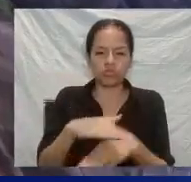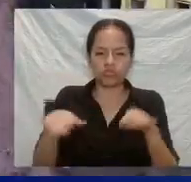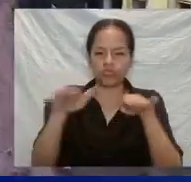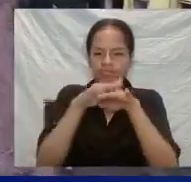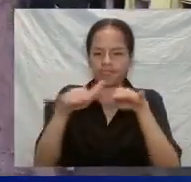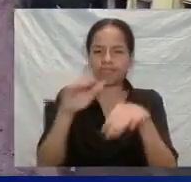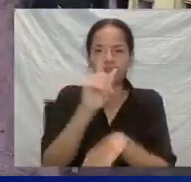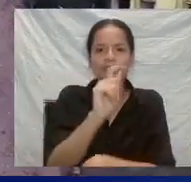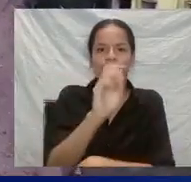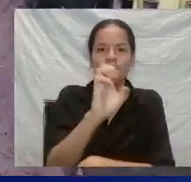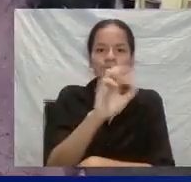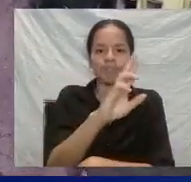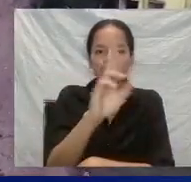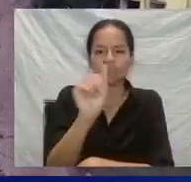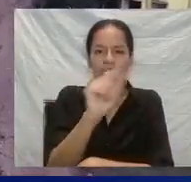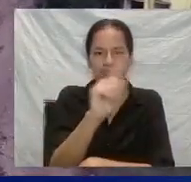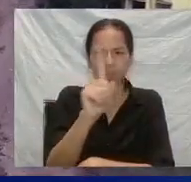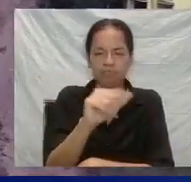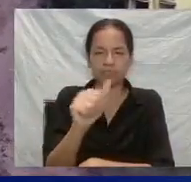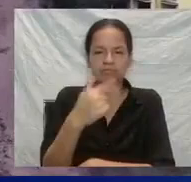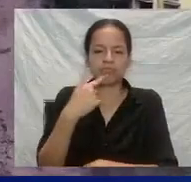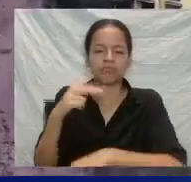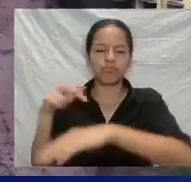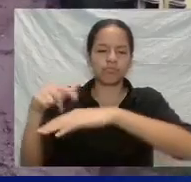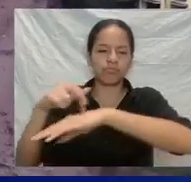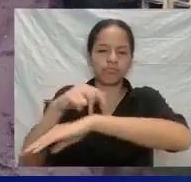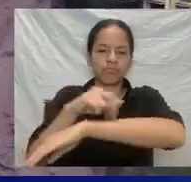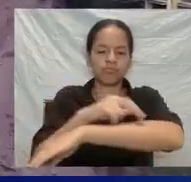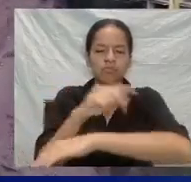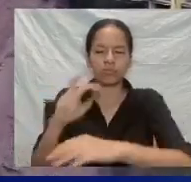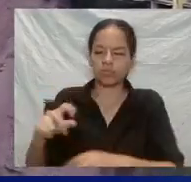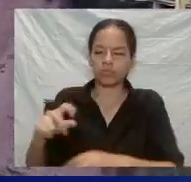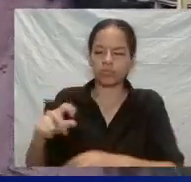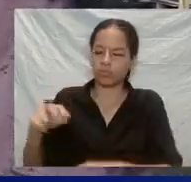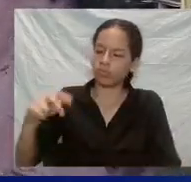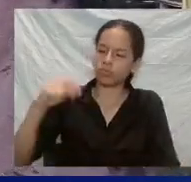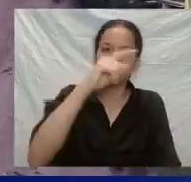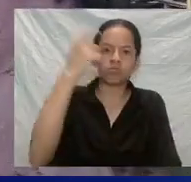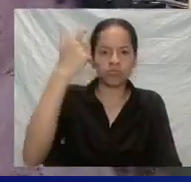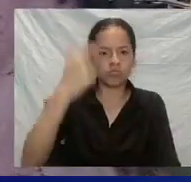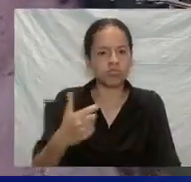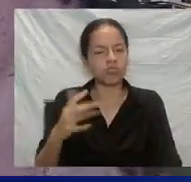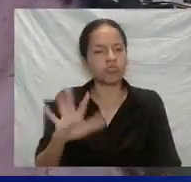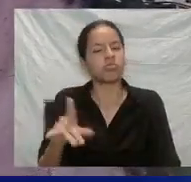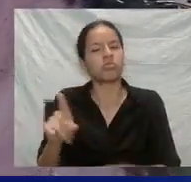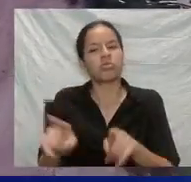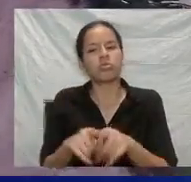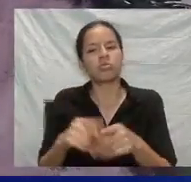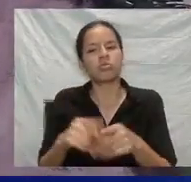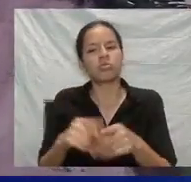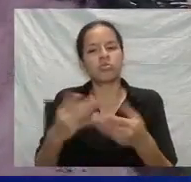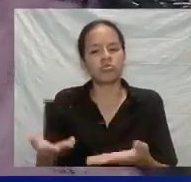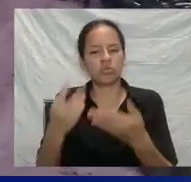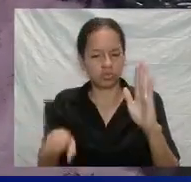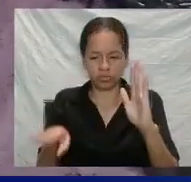por medio de una escalera la cual cuenta con un tratamiento arquitectónico especial